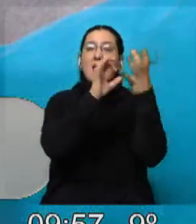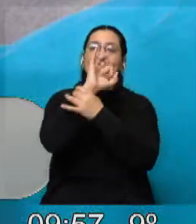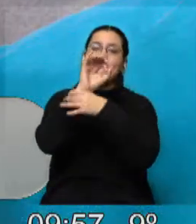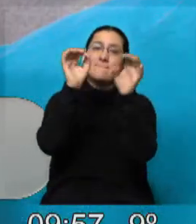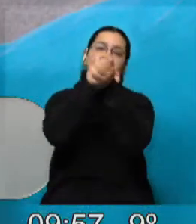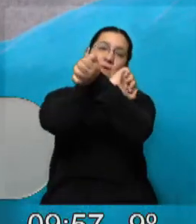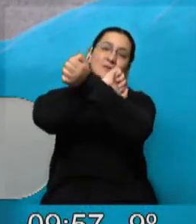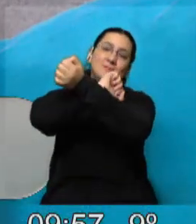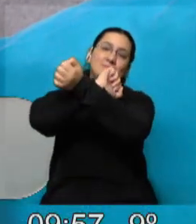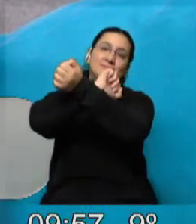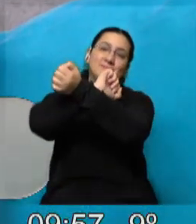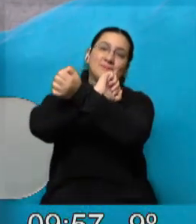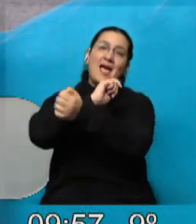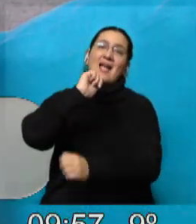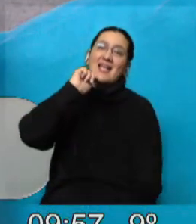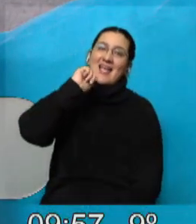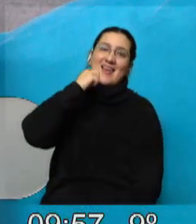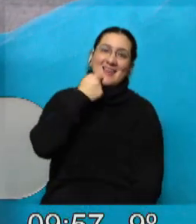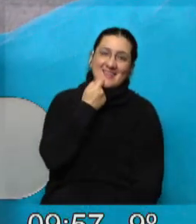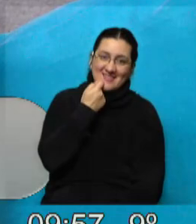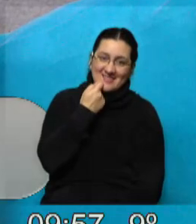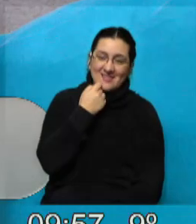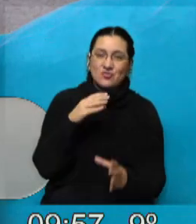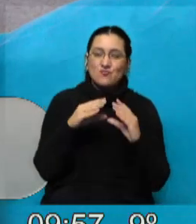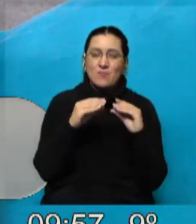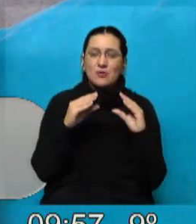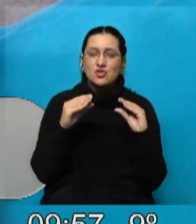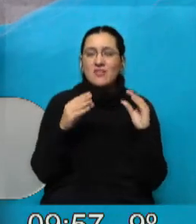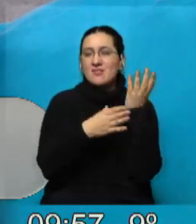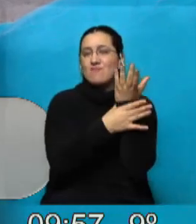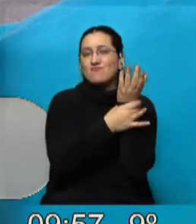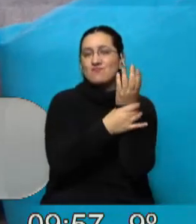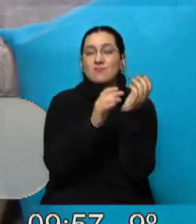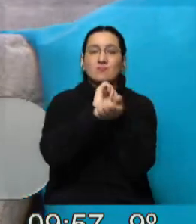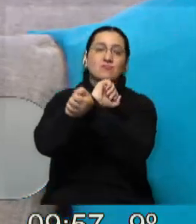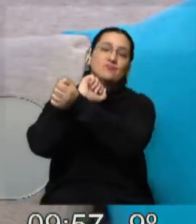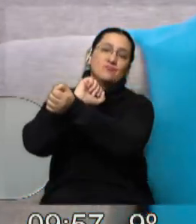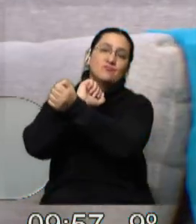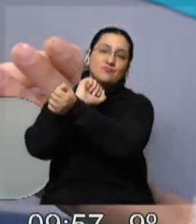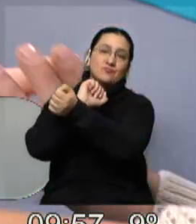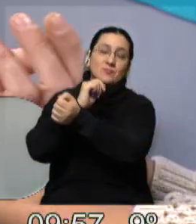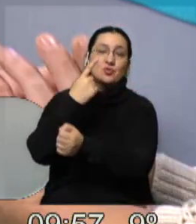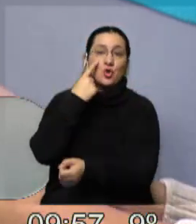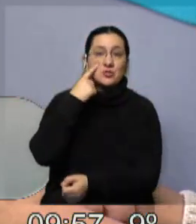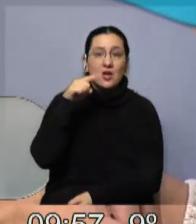¿Sí? ¡Ay, qué finas! Son lindas. Acolchonaditas. Acolchonaditas. Yo conocía a las